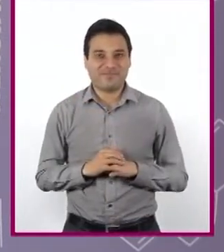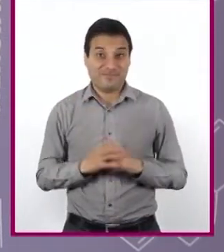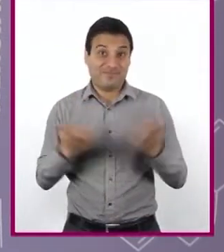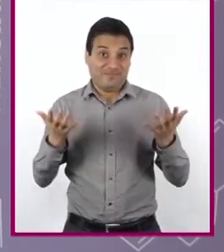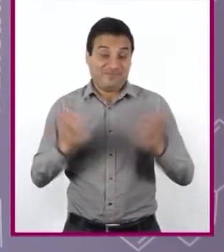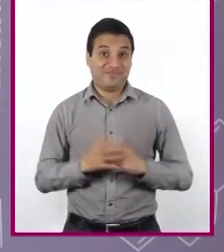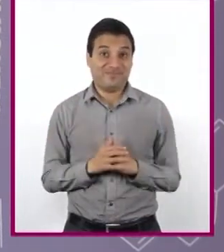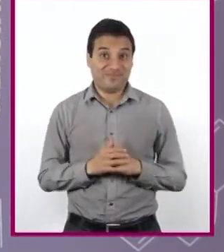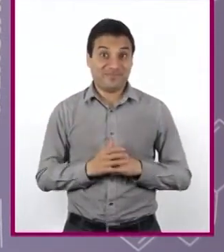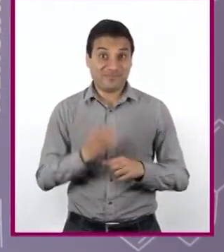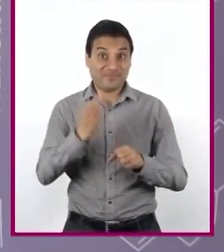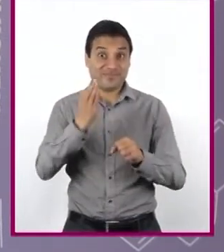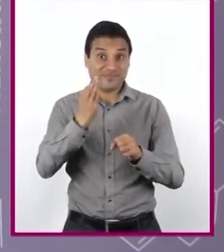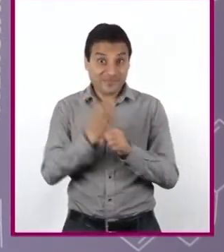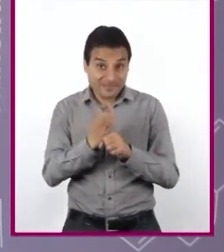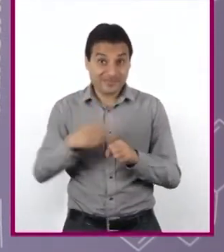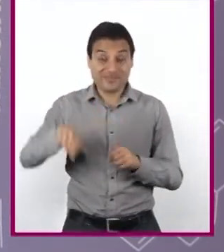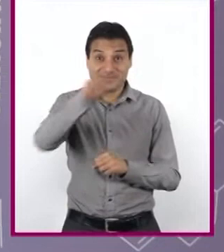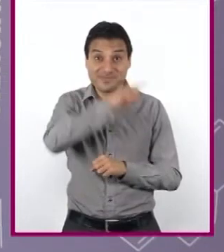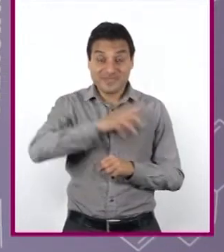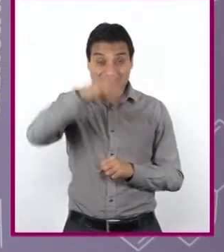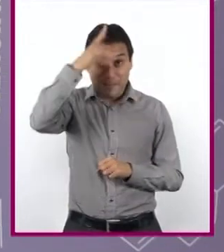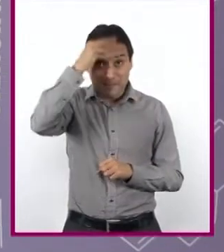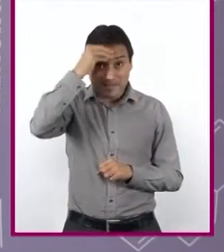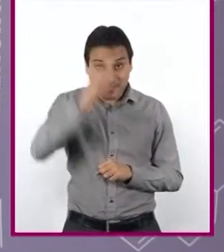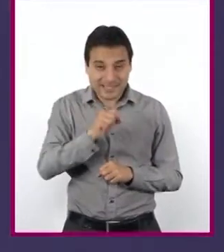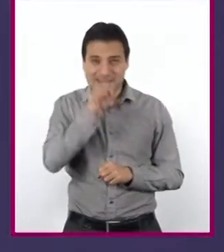así, al mismo tiempo nos divertimos.